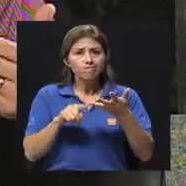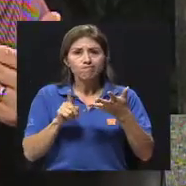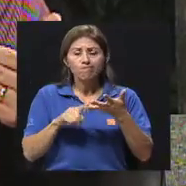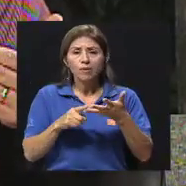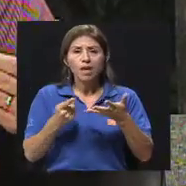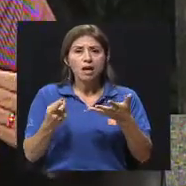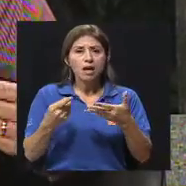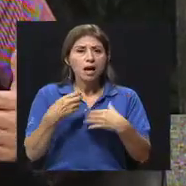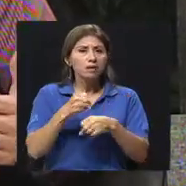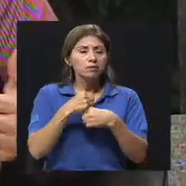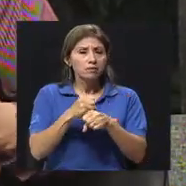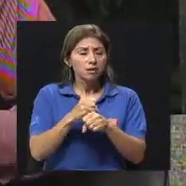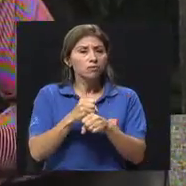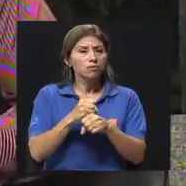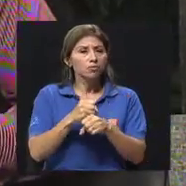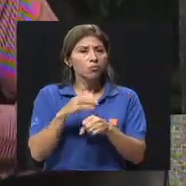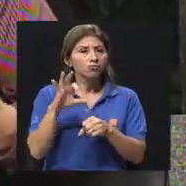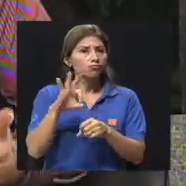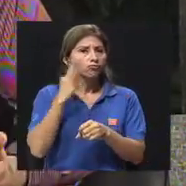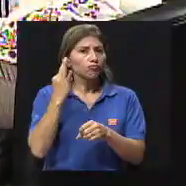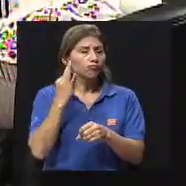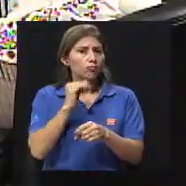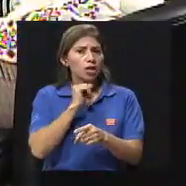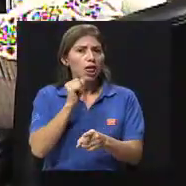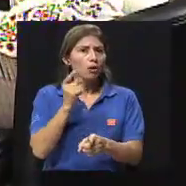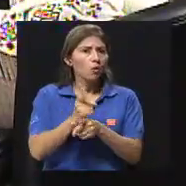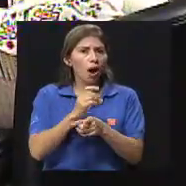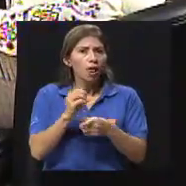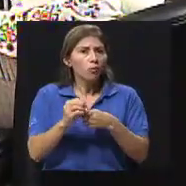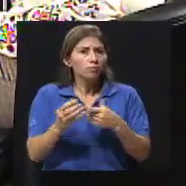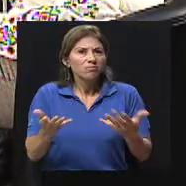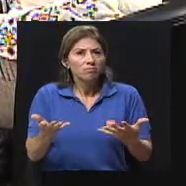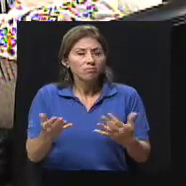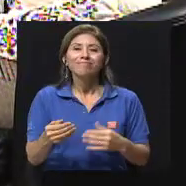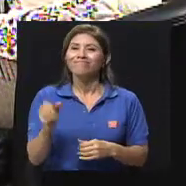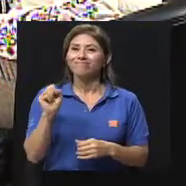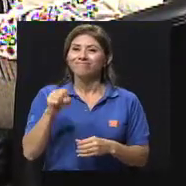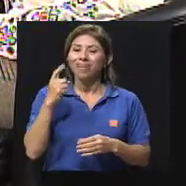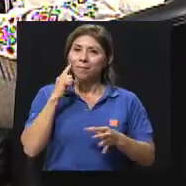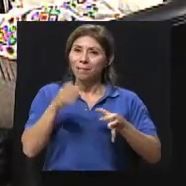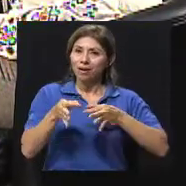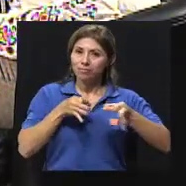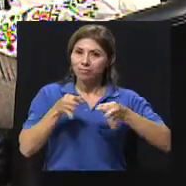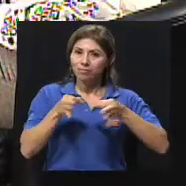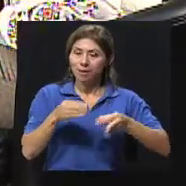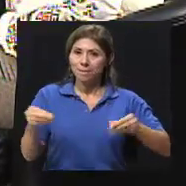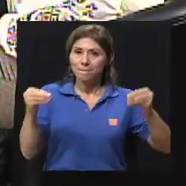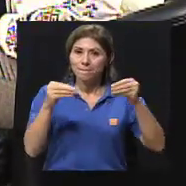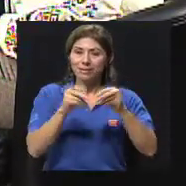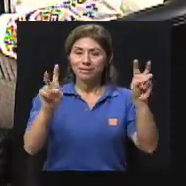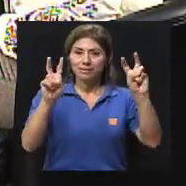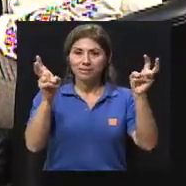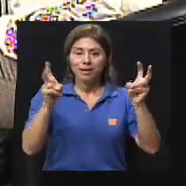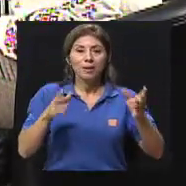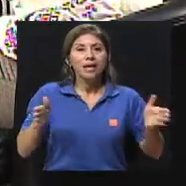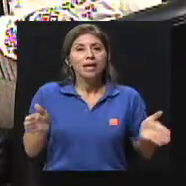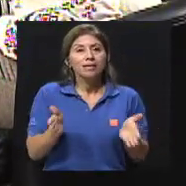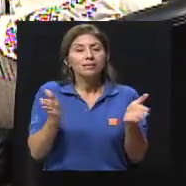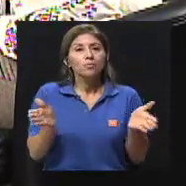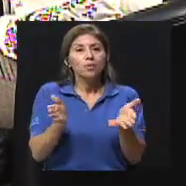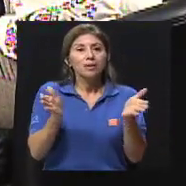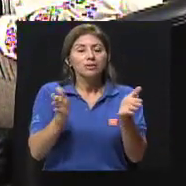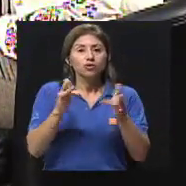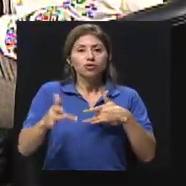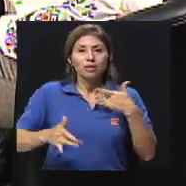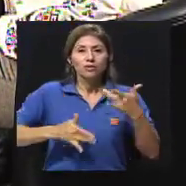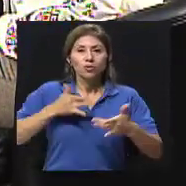estaré haciendo pues de una manera inadecuada? Claro, y para explicarnos más acerca de este tema de la estimulación sensorial